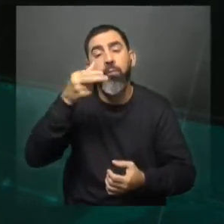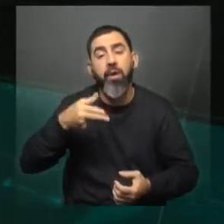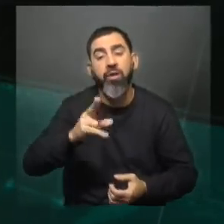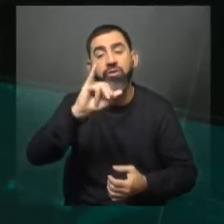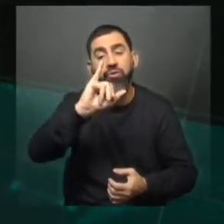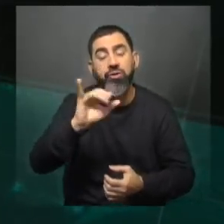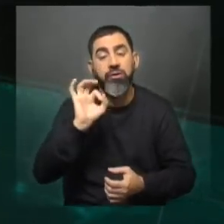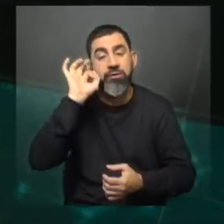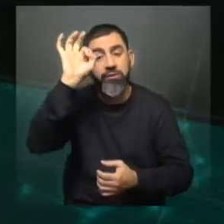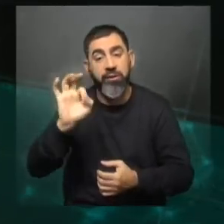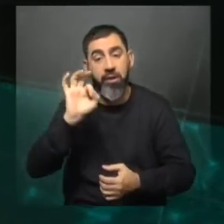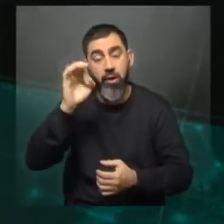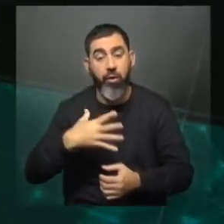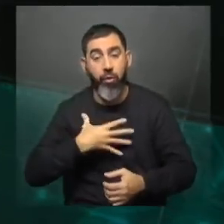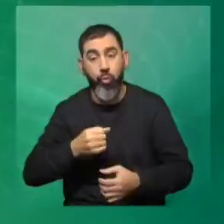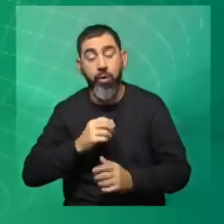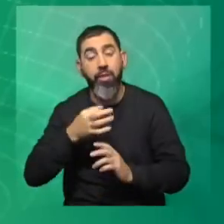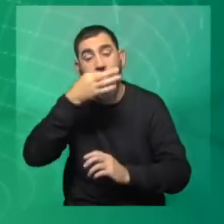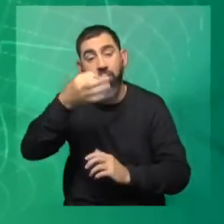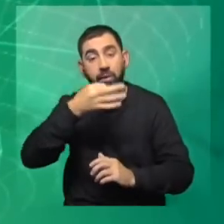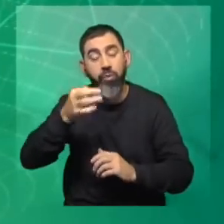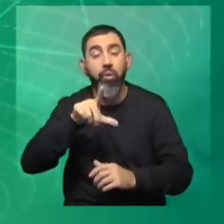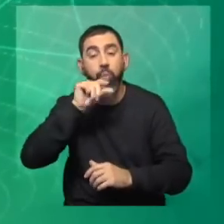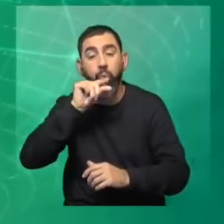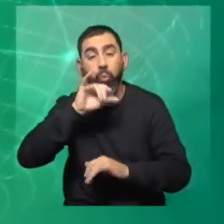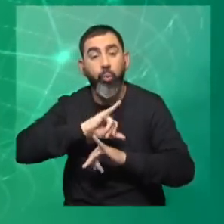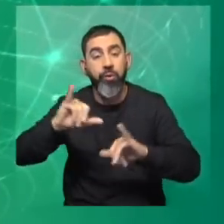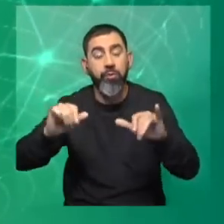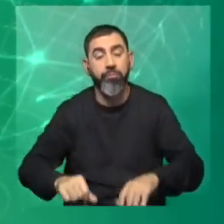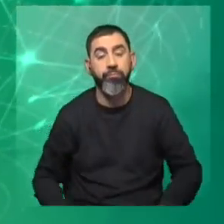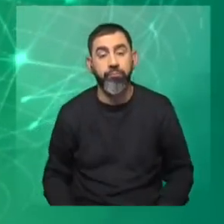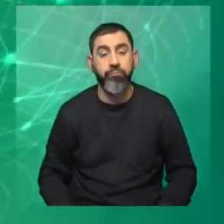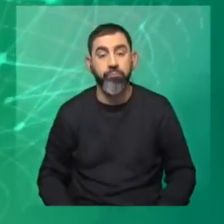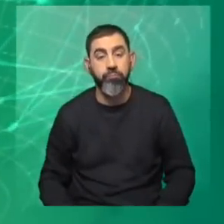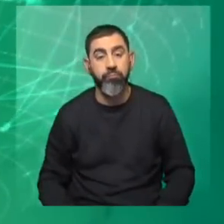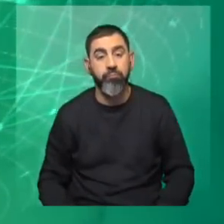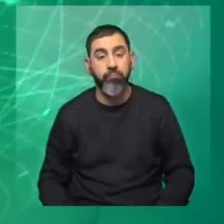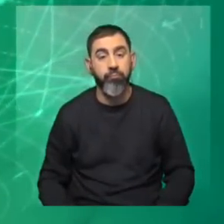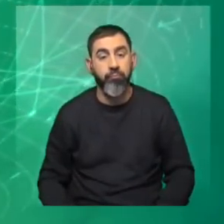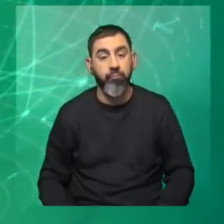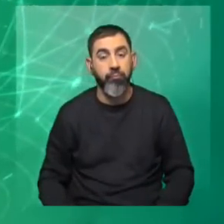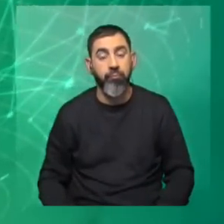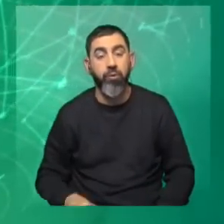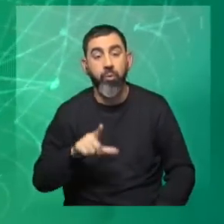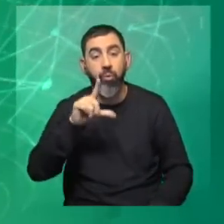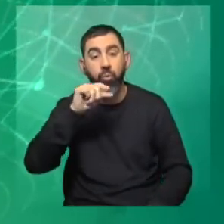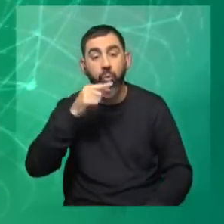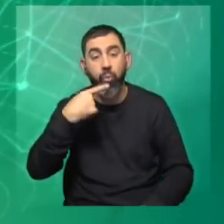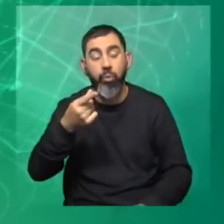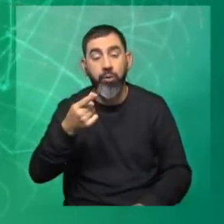nacionalista Graciela Bianchi declaraciones que hizo a través de su cuenta de Twitter sí efectivamente allí lo vemos en su cuenta de Twitter